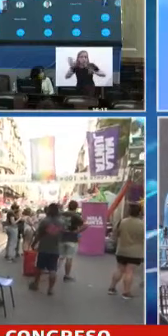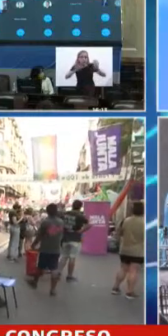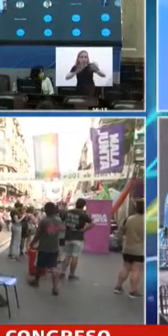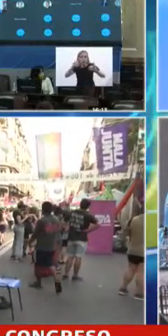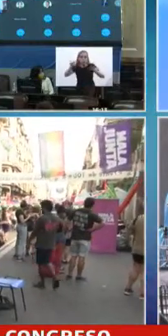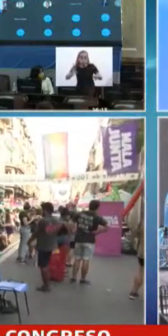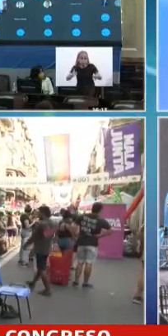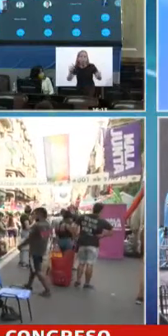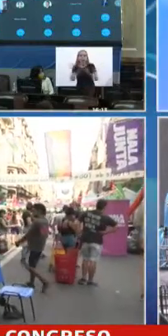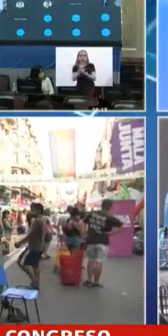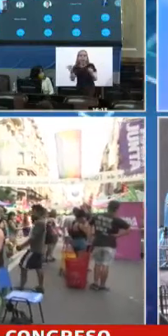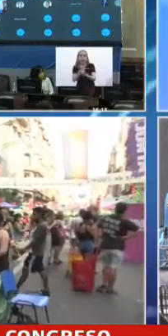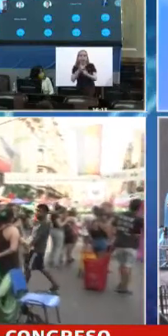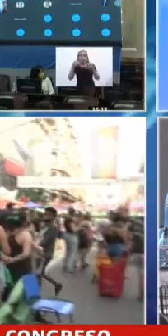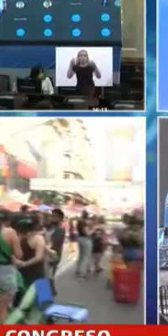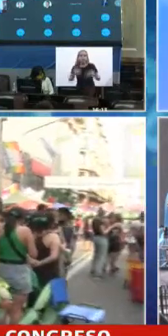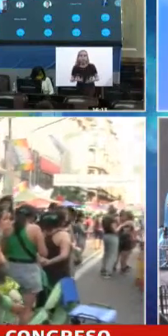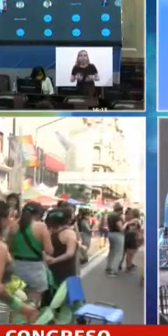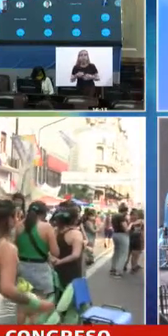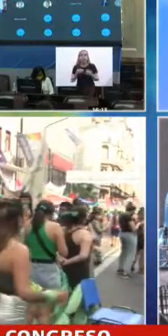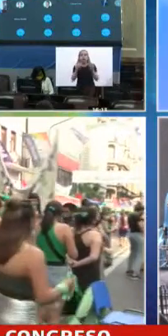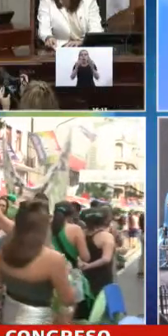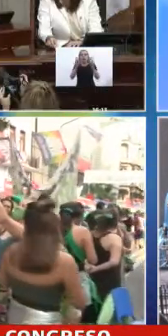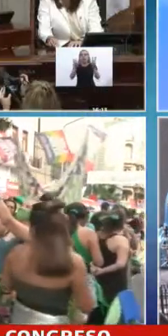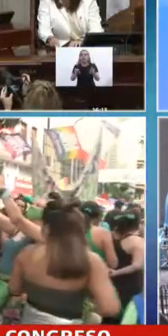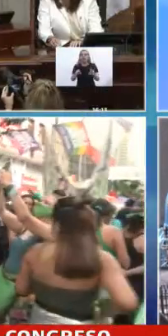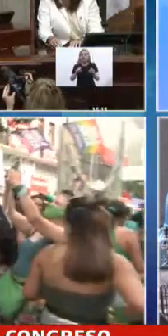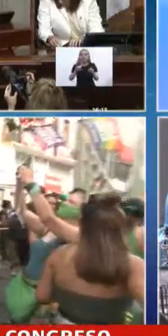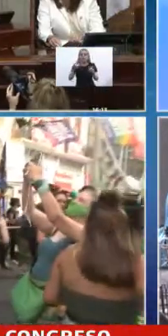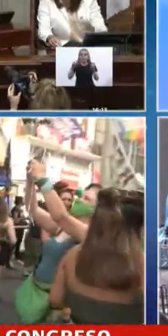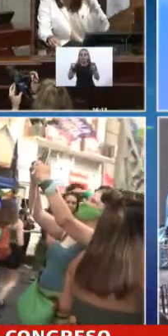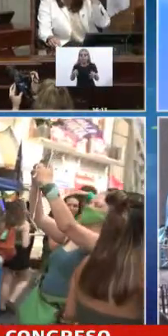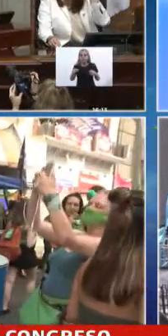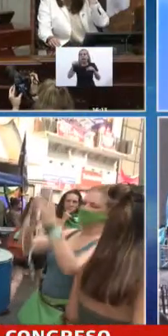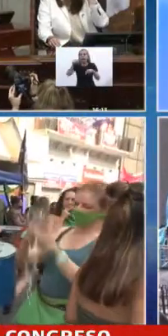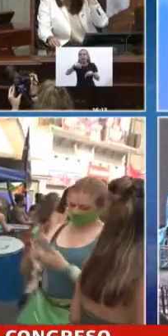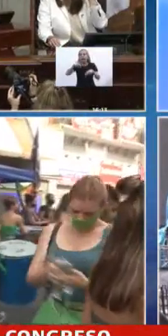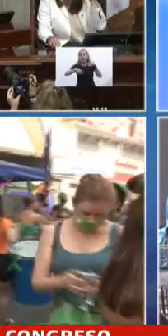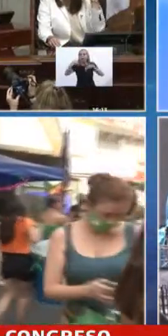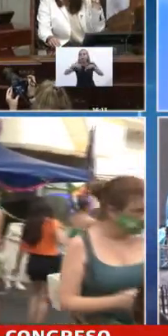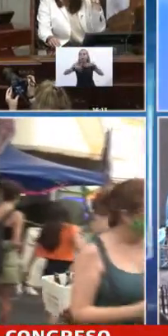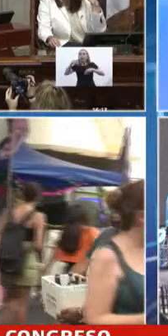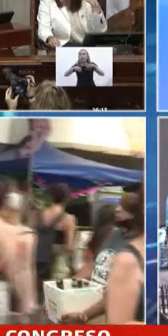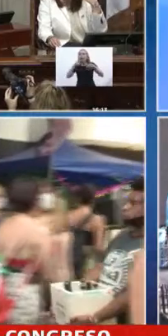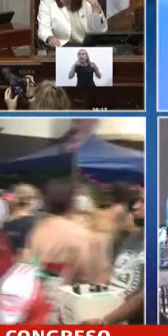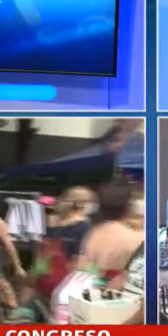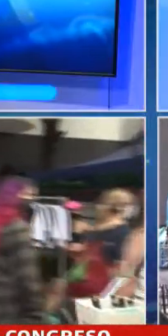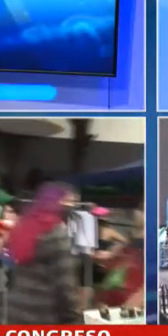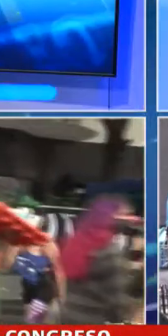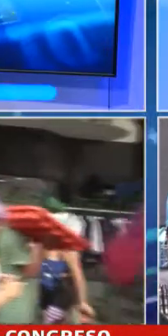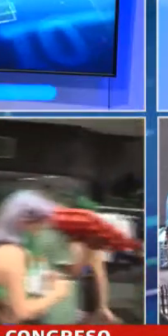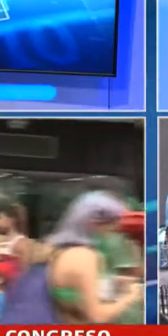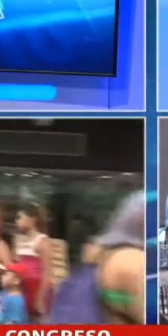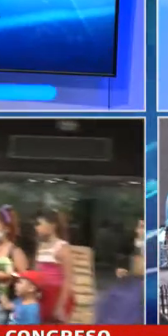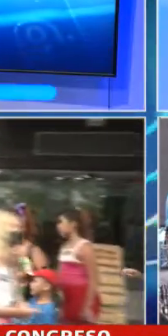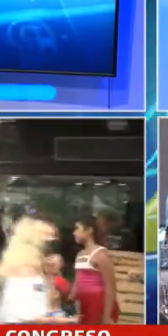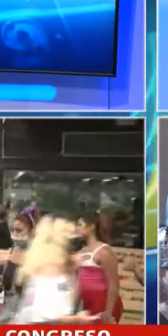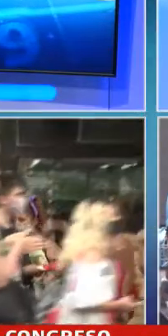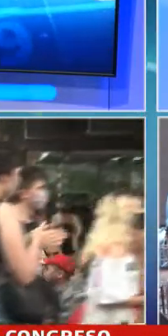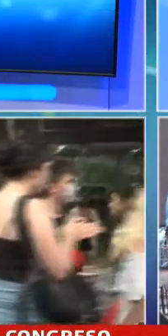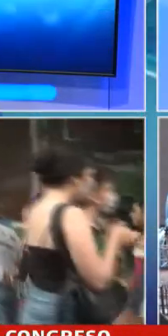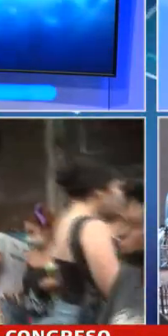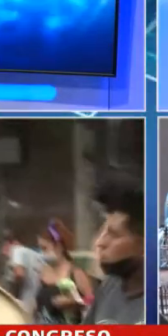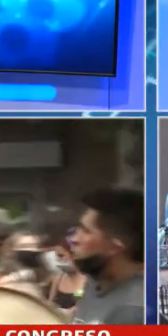con modales y por supuesto bueno super martes en el congreso super martes en la política porque hay que